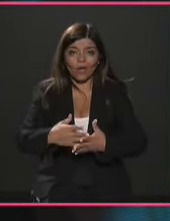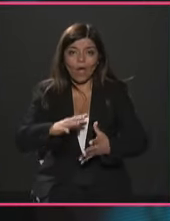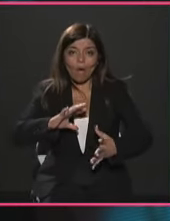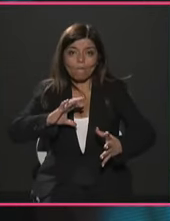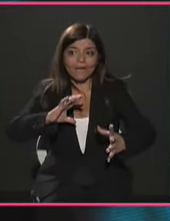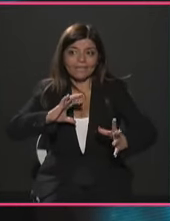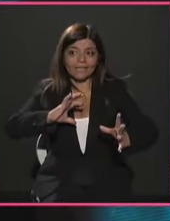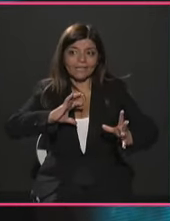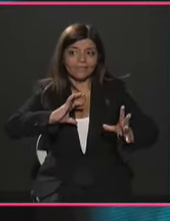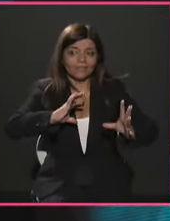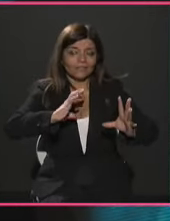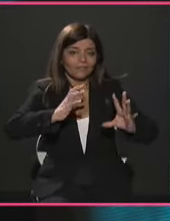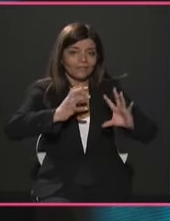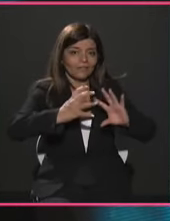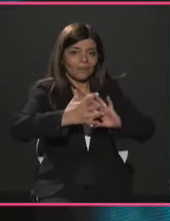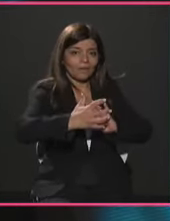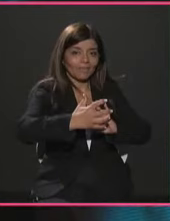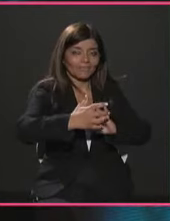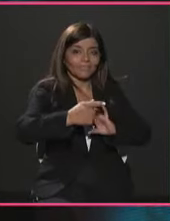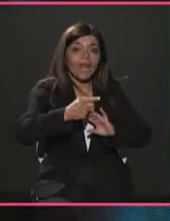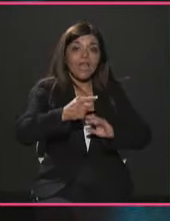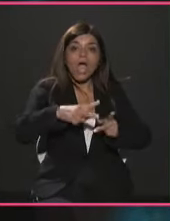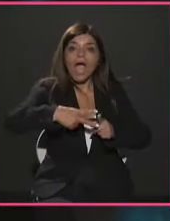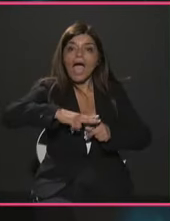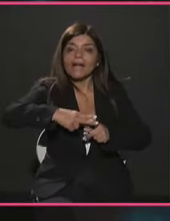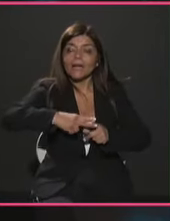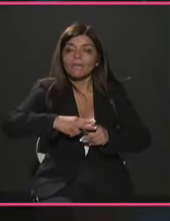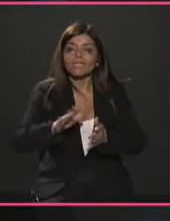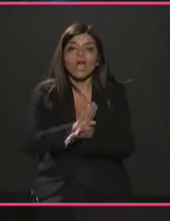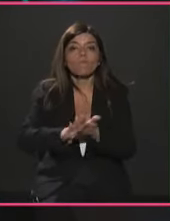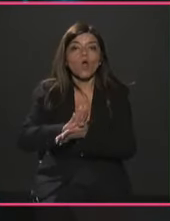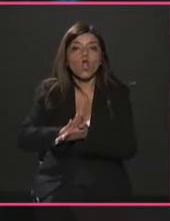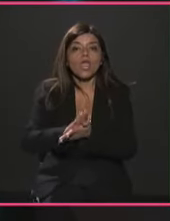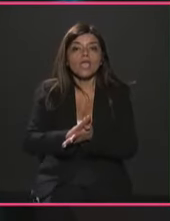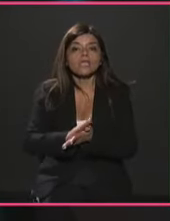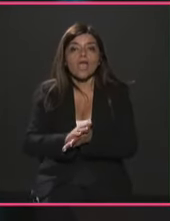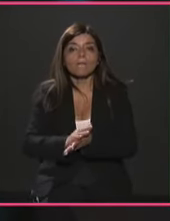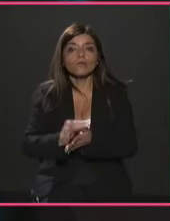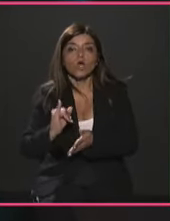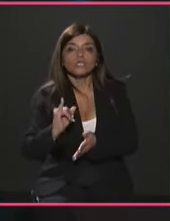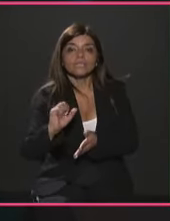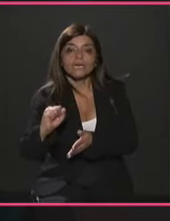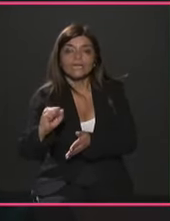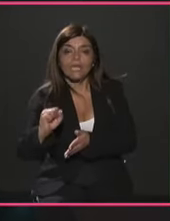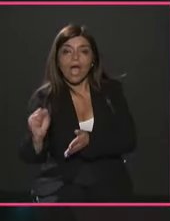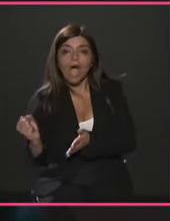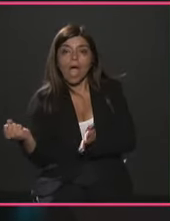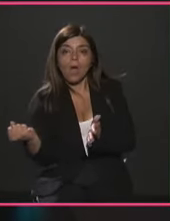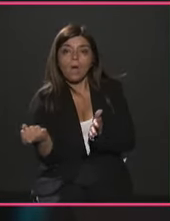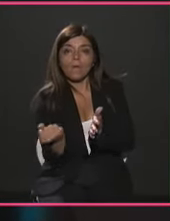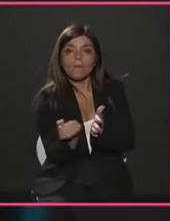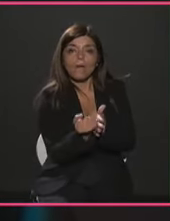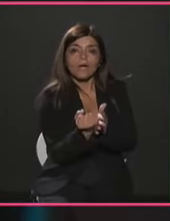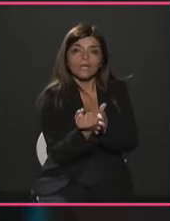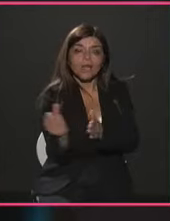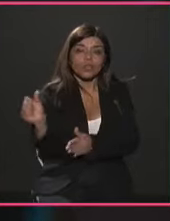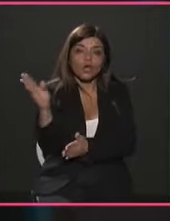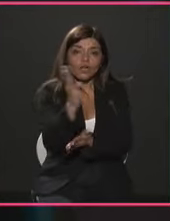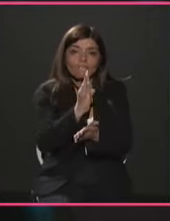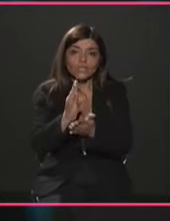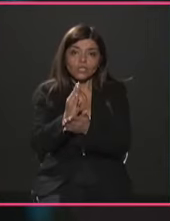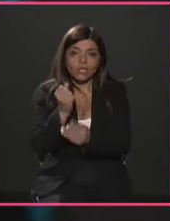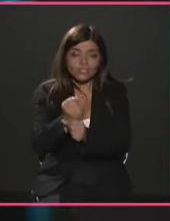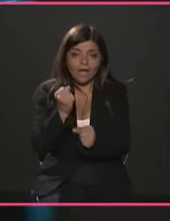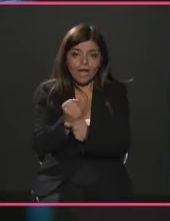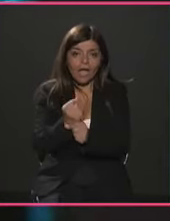Health utilizando distintos tipos de herramientas como biomarcadores e Inteligencia artificial están haciendo este trabajo Ella